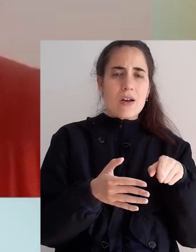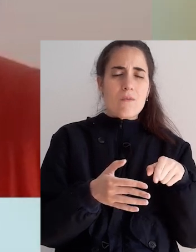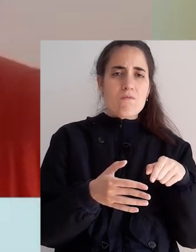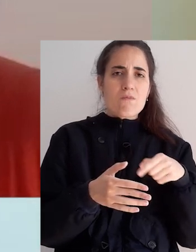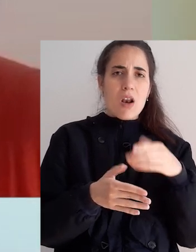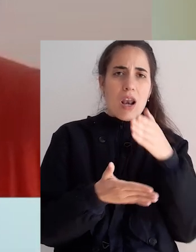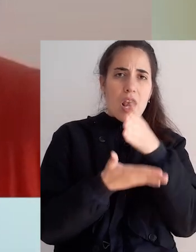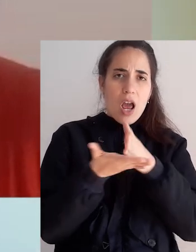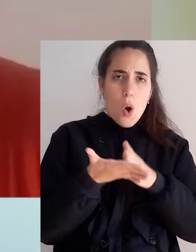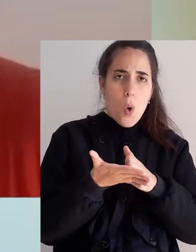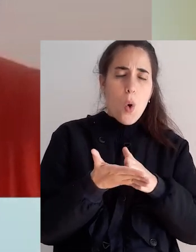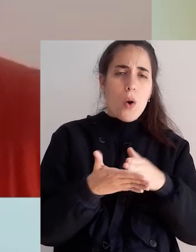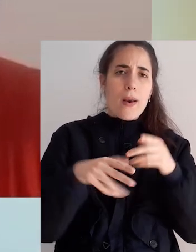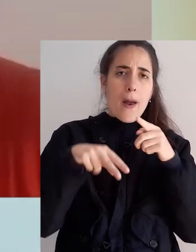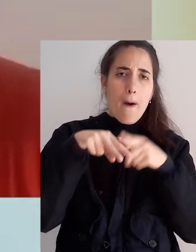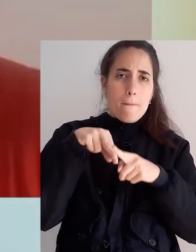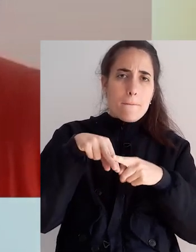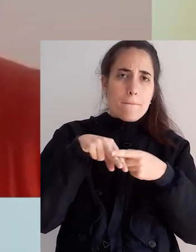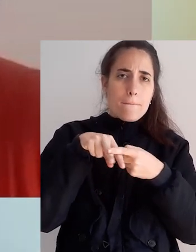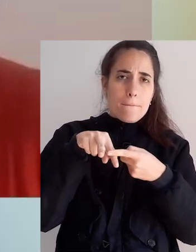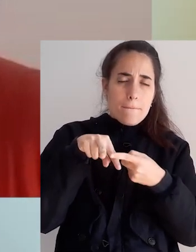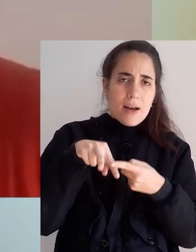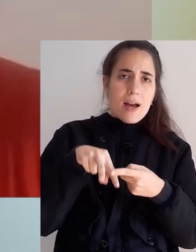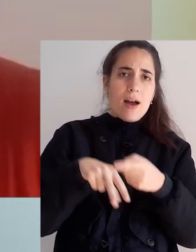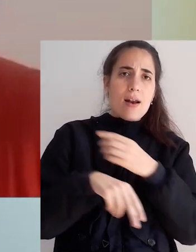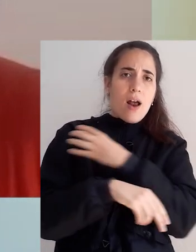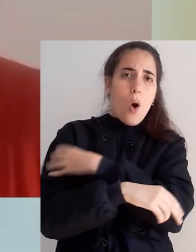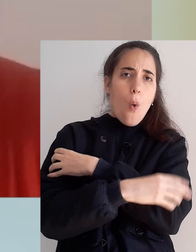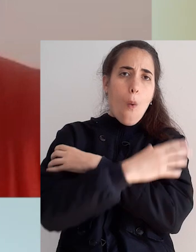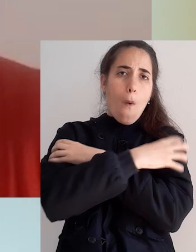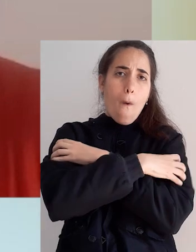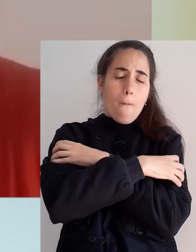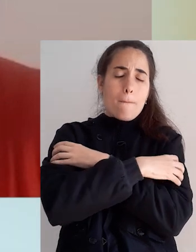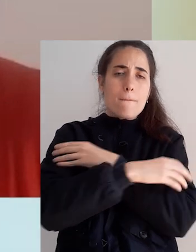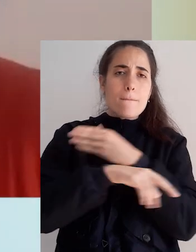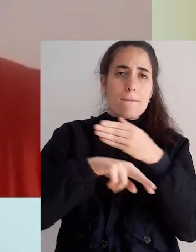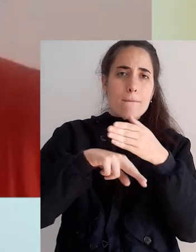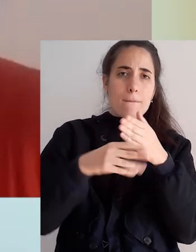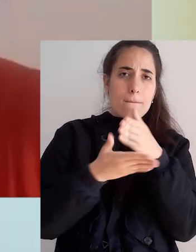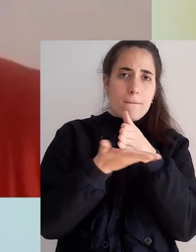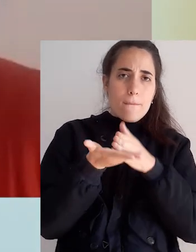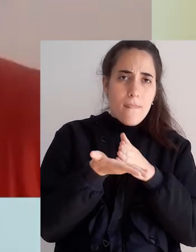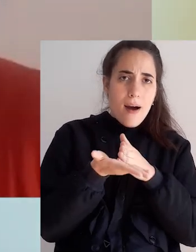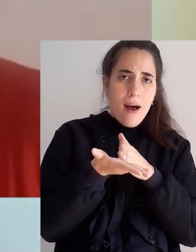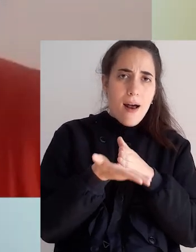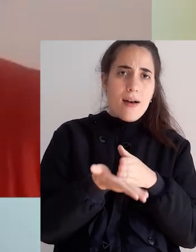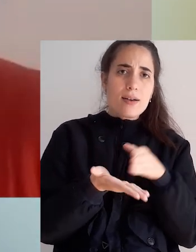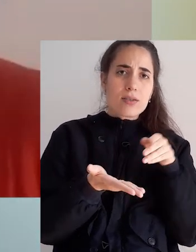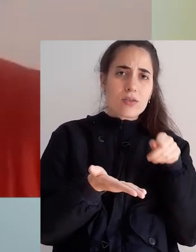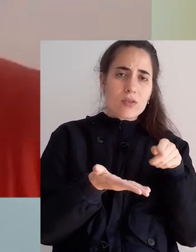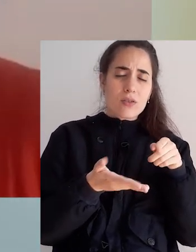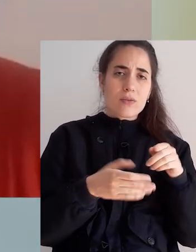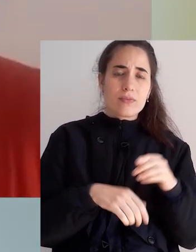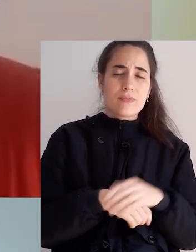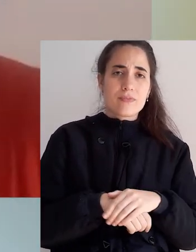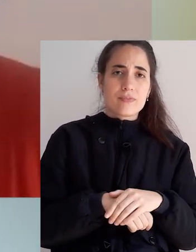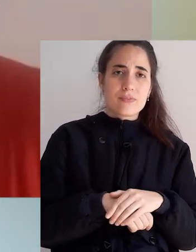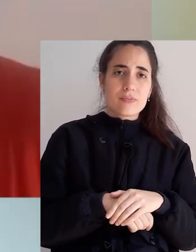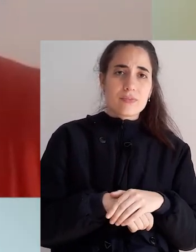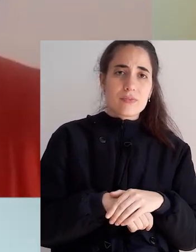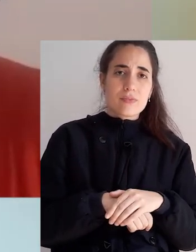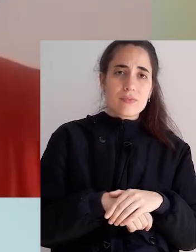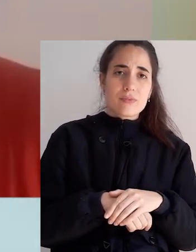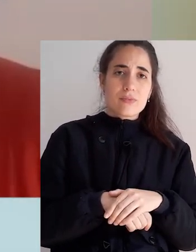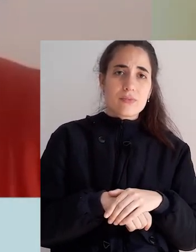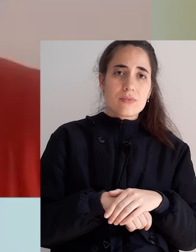hagan sin que interfiera con este cobro, ¿verdad? Esto es lo que entiendo que sostiene el proyecto. Y otro de los